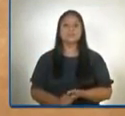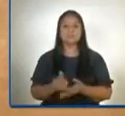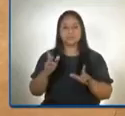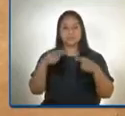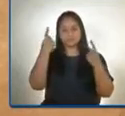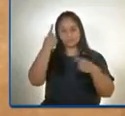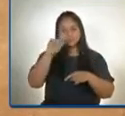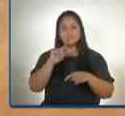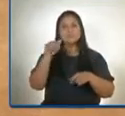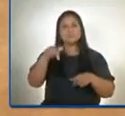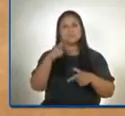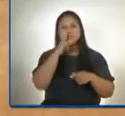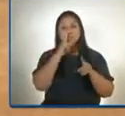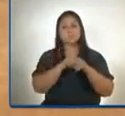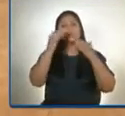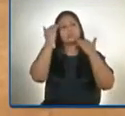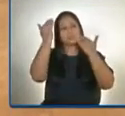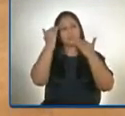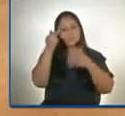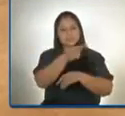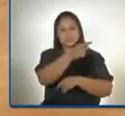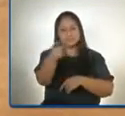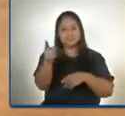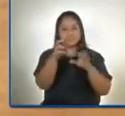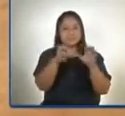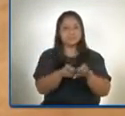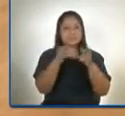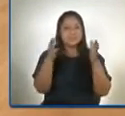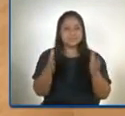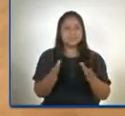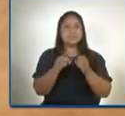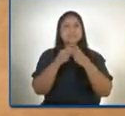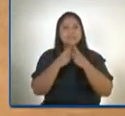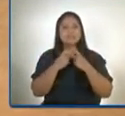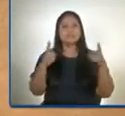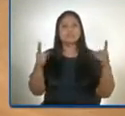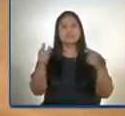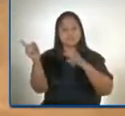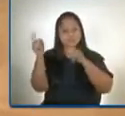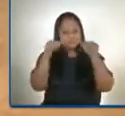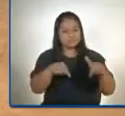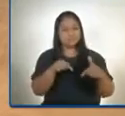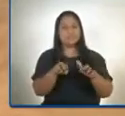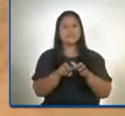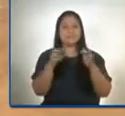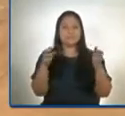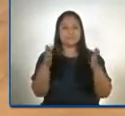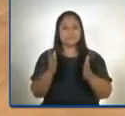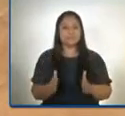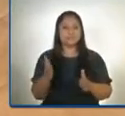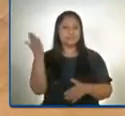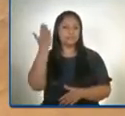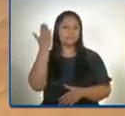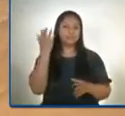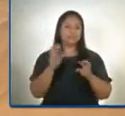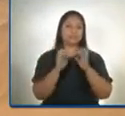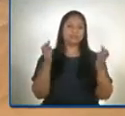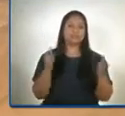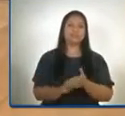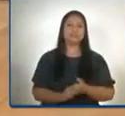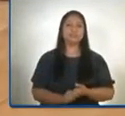día. Estamos también agradeciendo a ustedes, amables periodistas, su cobertura y su presencia en esta conferencia de